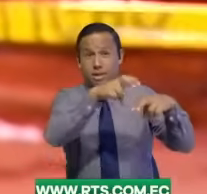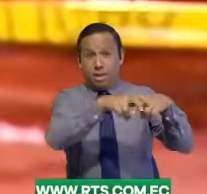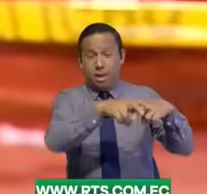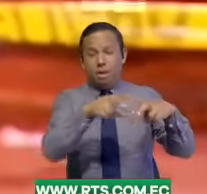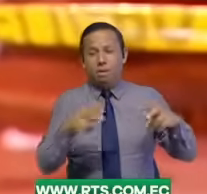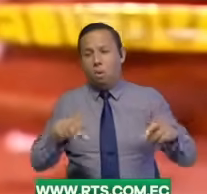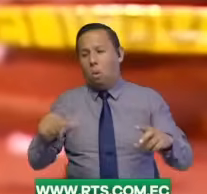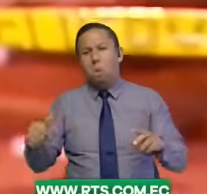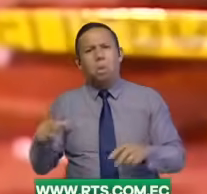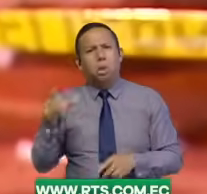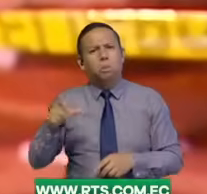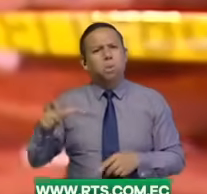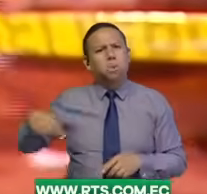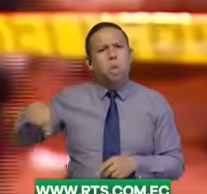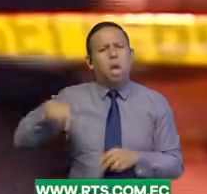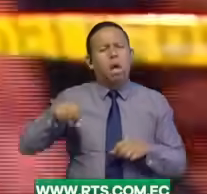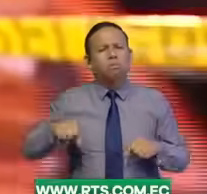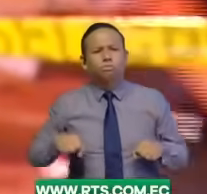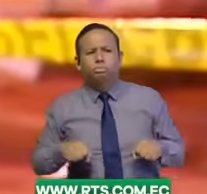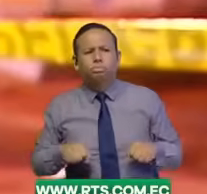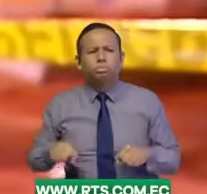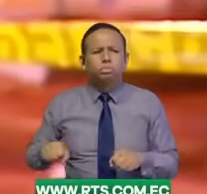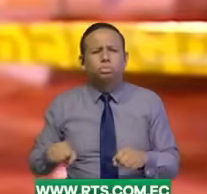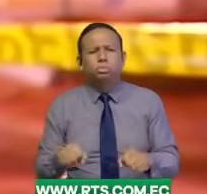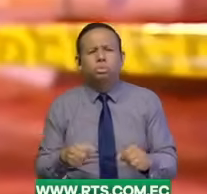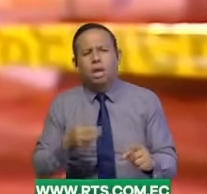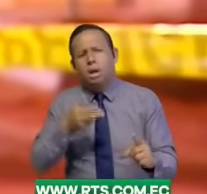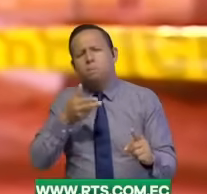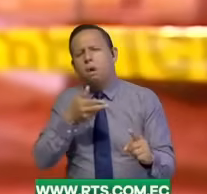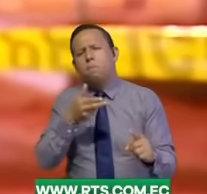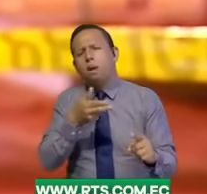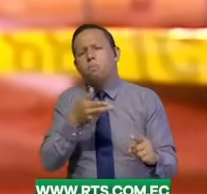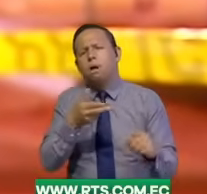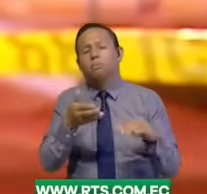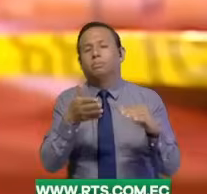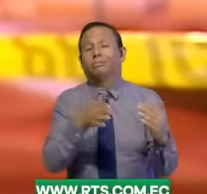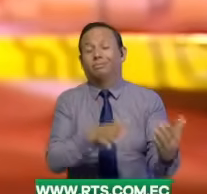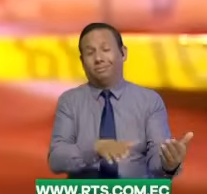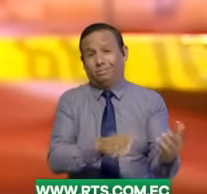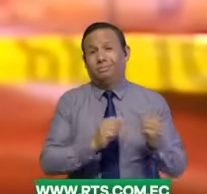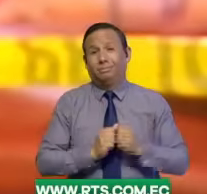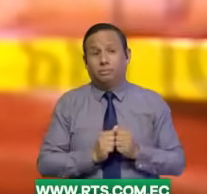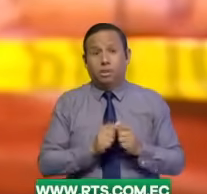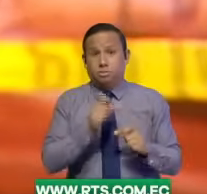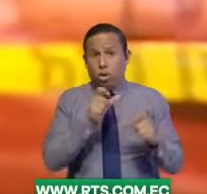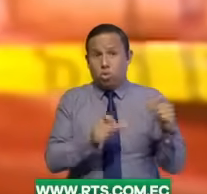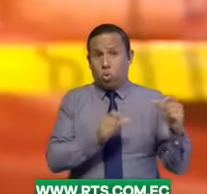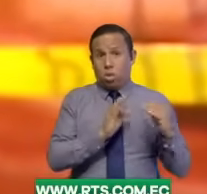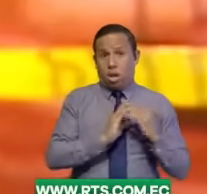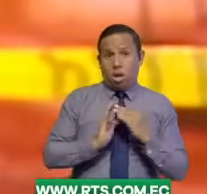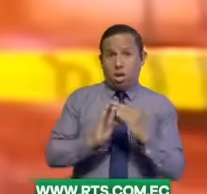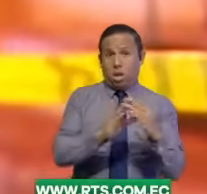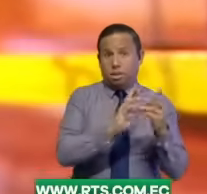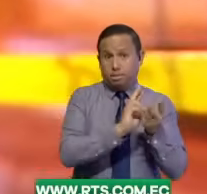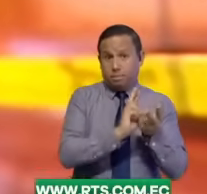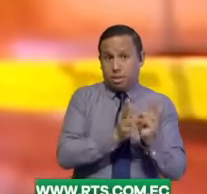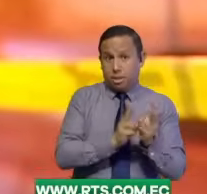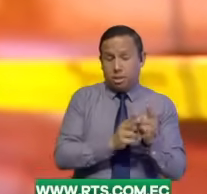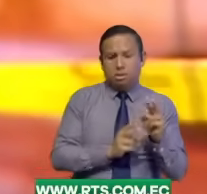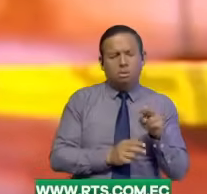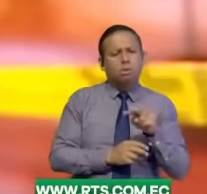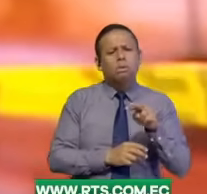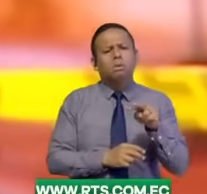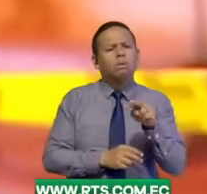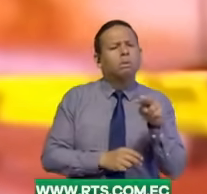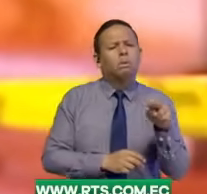repente aparecieron sujetos en motocicletas, realizaron varios disparos y cuando los vecinos salieron a verificar quién era la